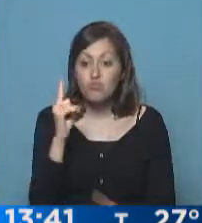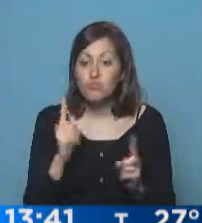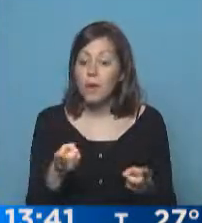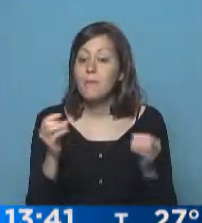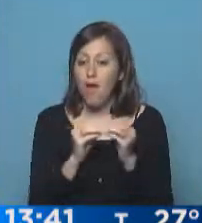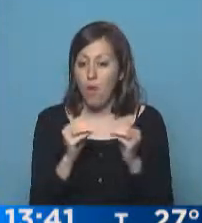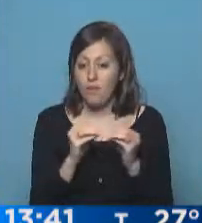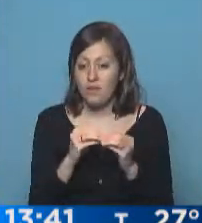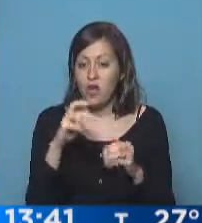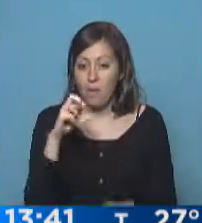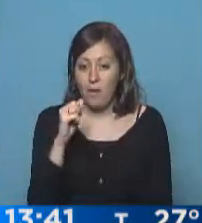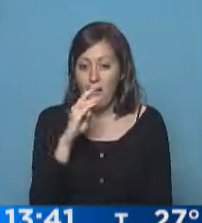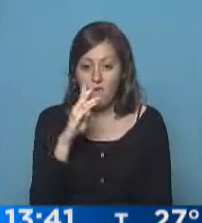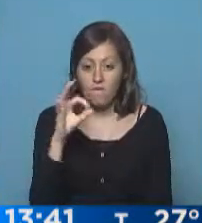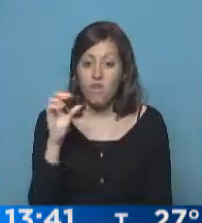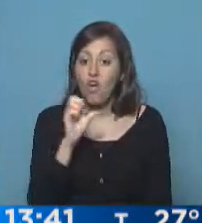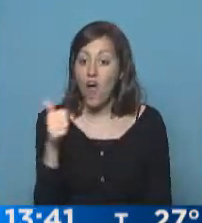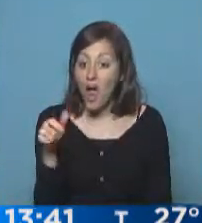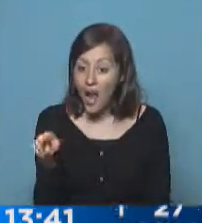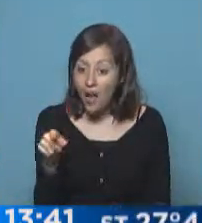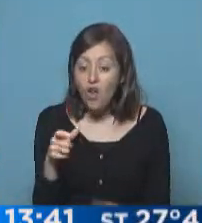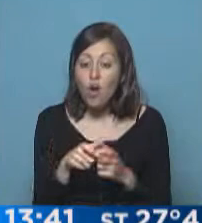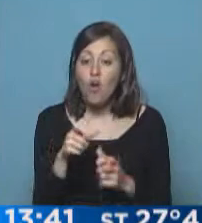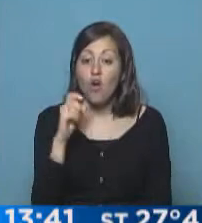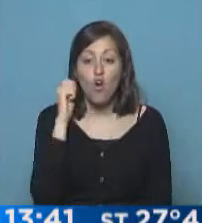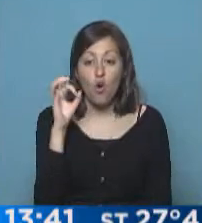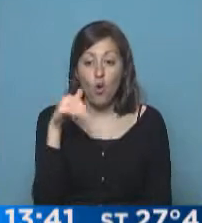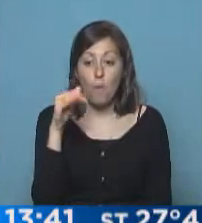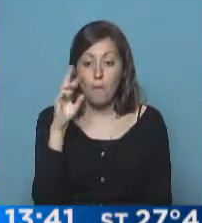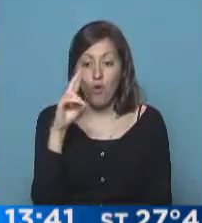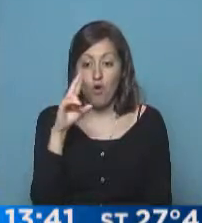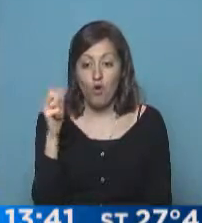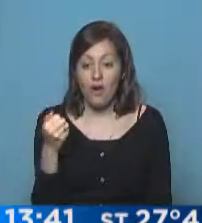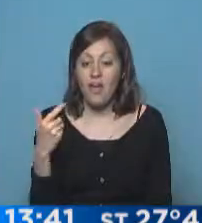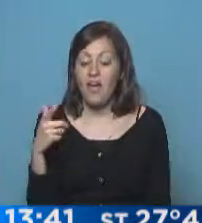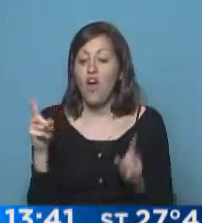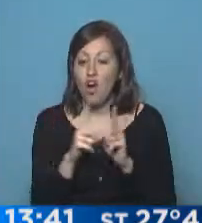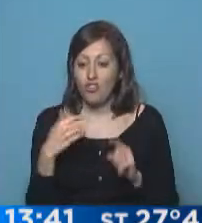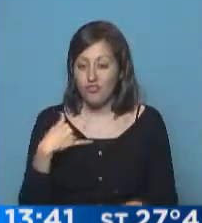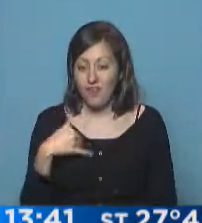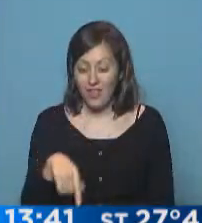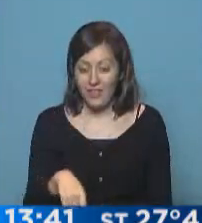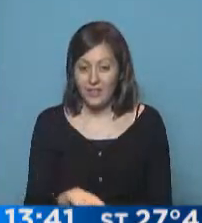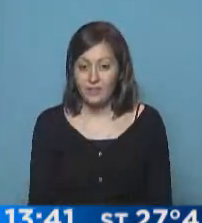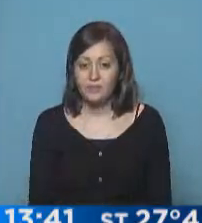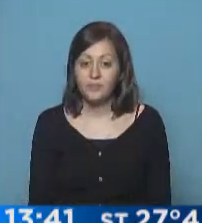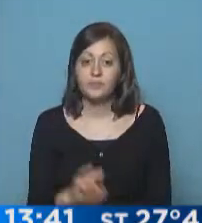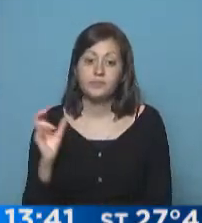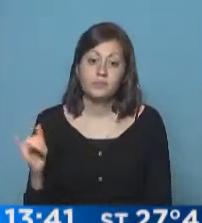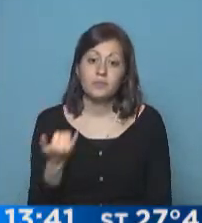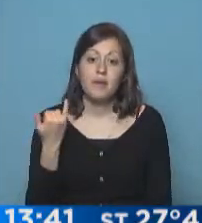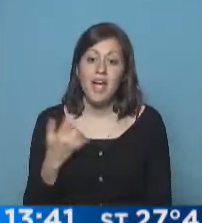Camaití, que ganó con Gomorra en la competencia de cortometrajes argentina. Mejor director de largometraje